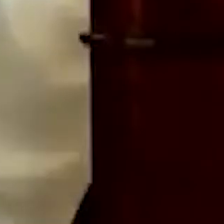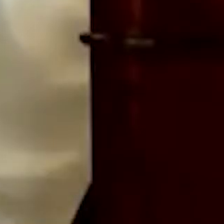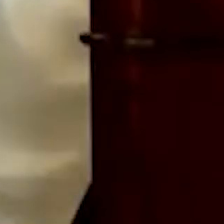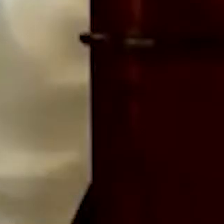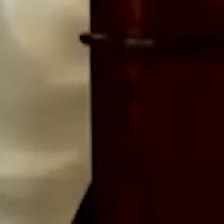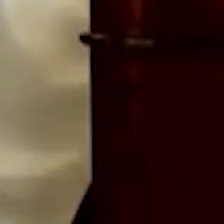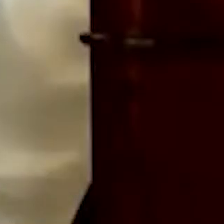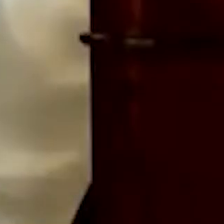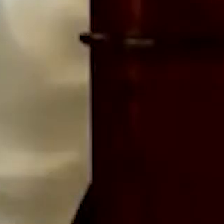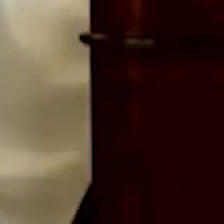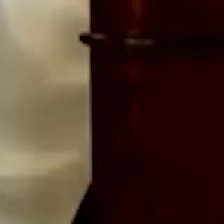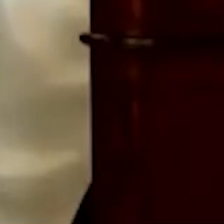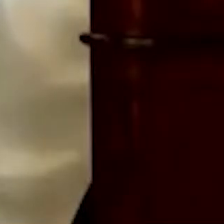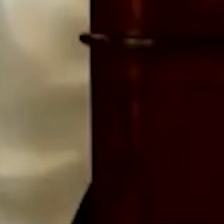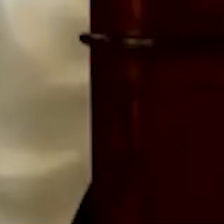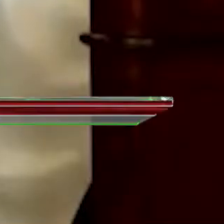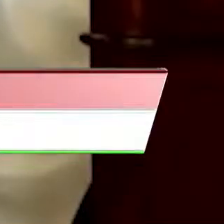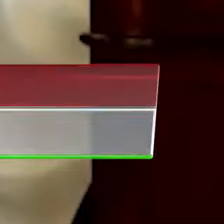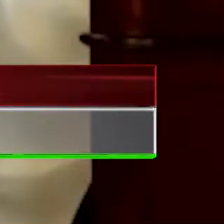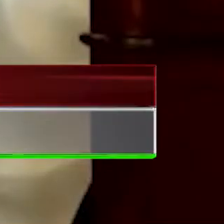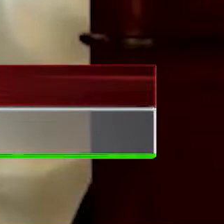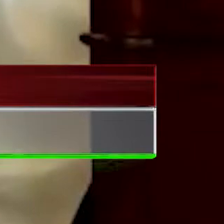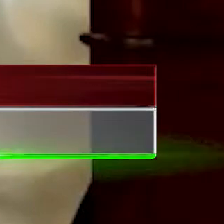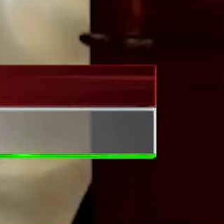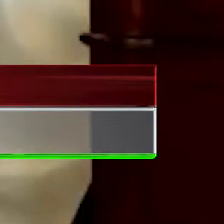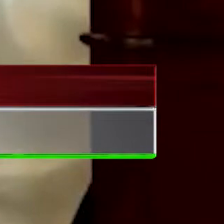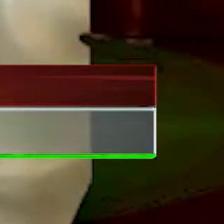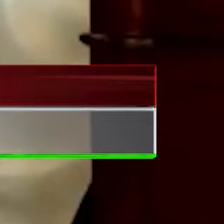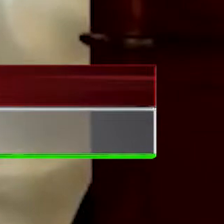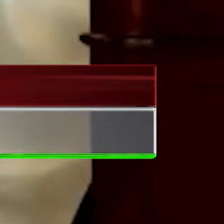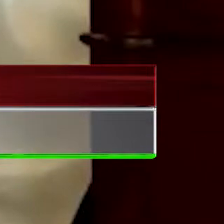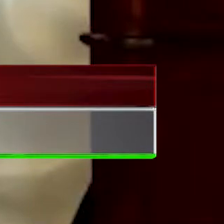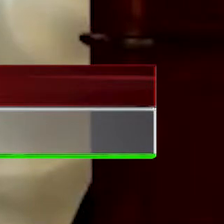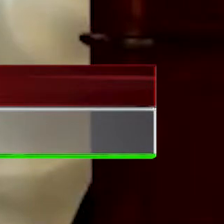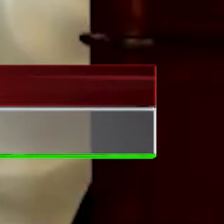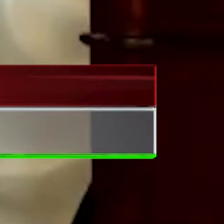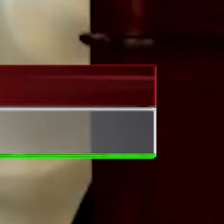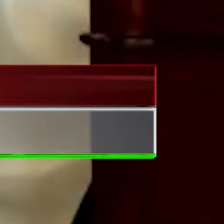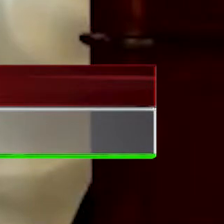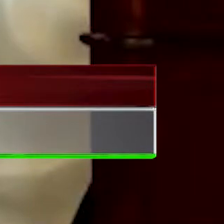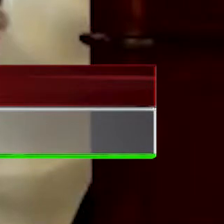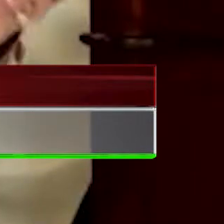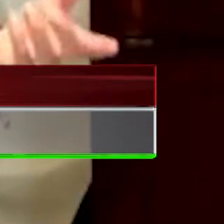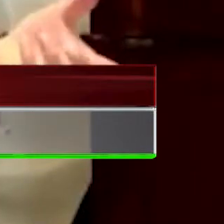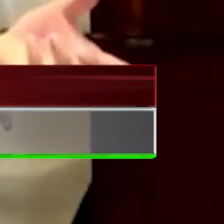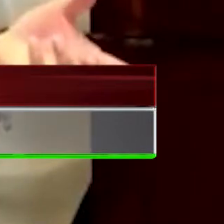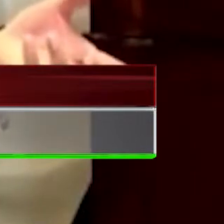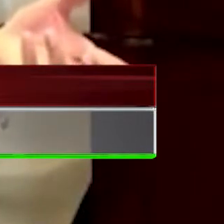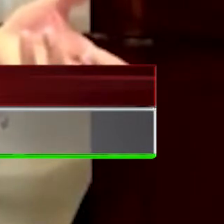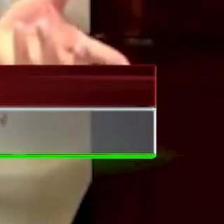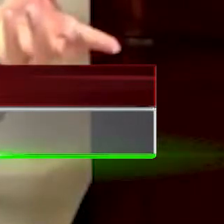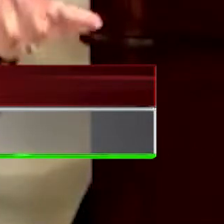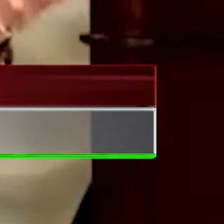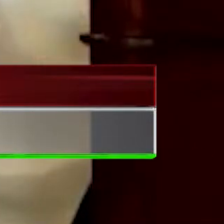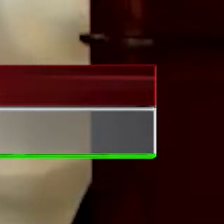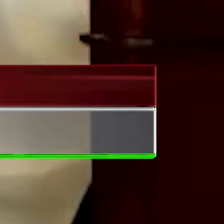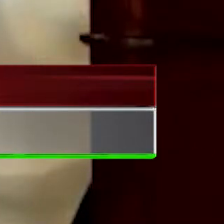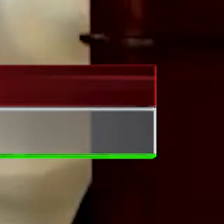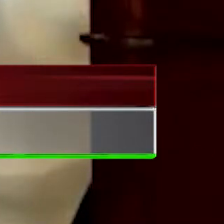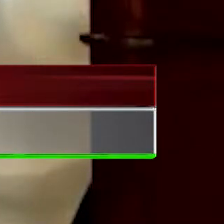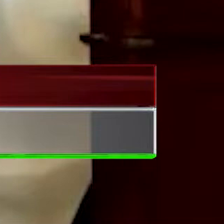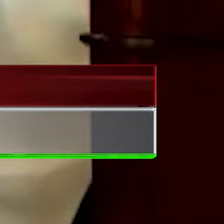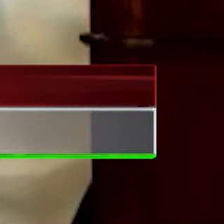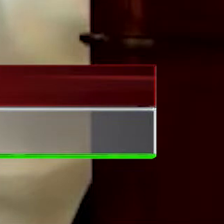De veras que, pues unas hasta desnudas, entonces pues se las mandan a Alito y Alito con eso las tiene, ¿no? Y creen que él